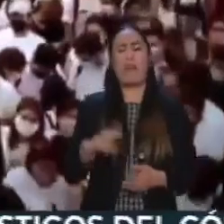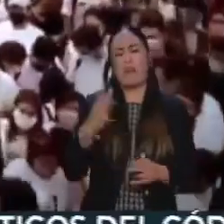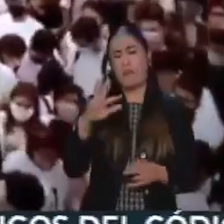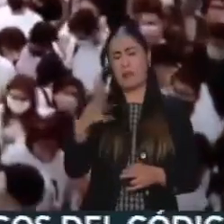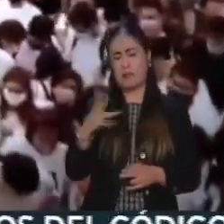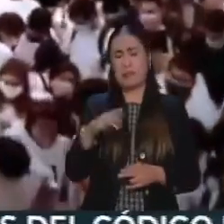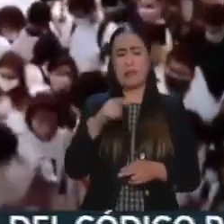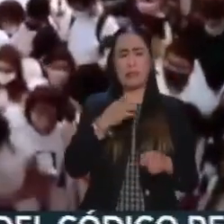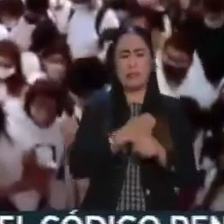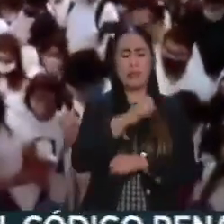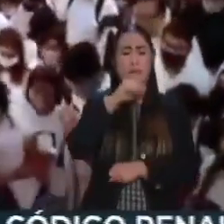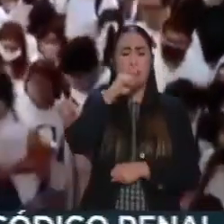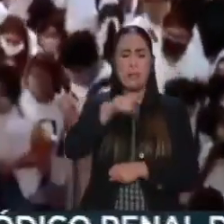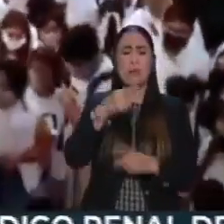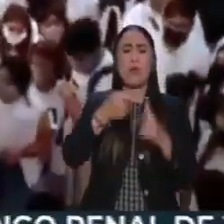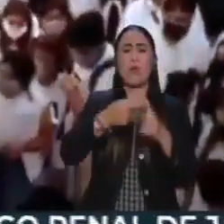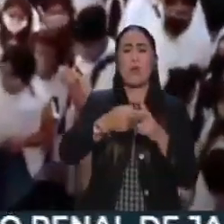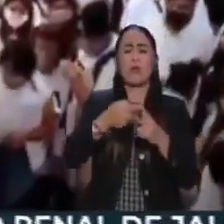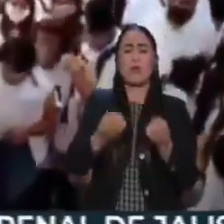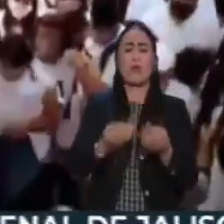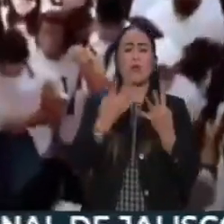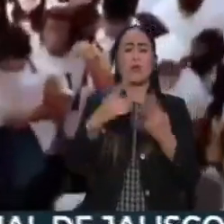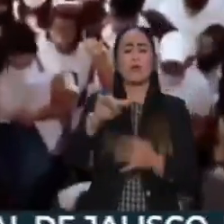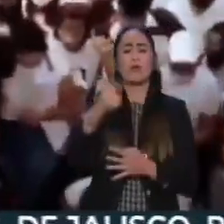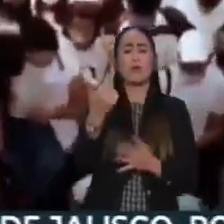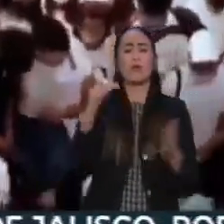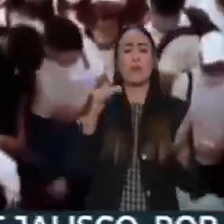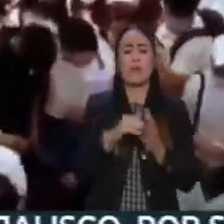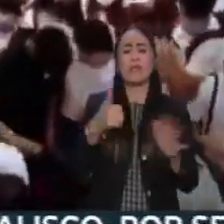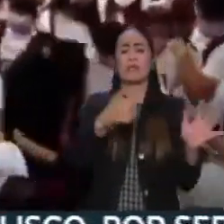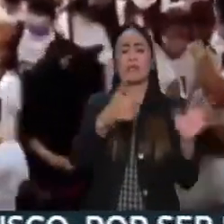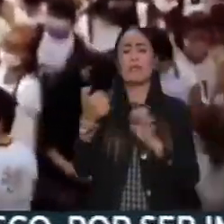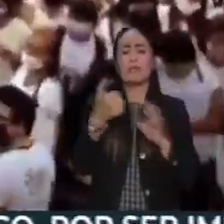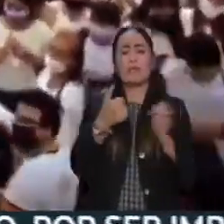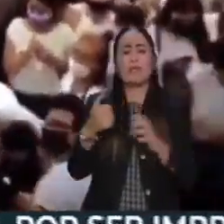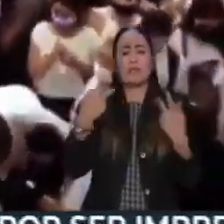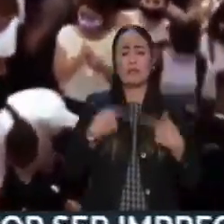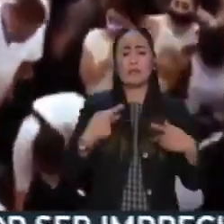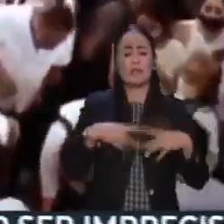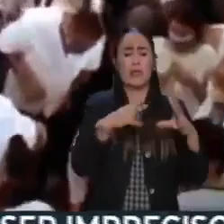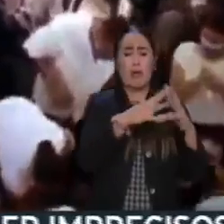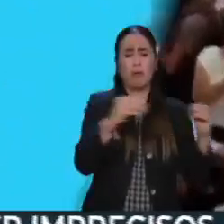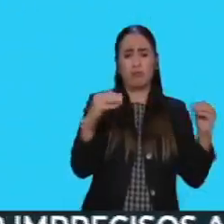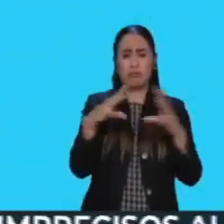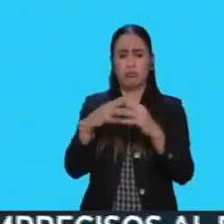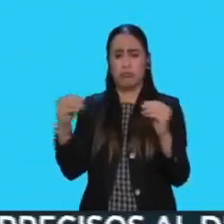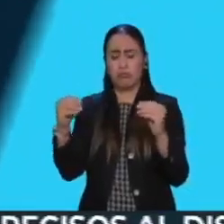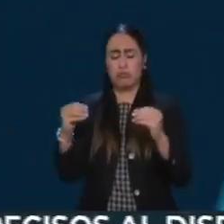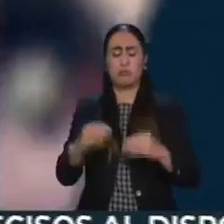hoy Jalisco contabiliza más de 12,600 desaparecidos.